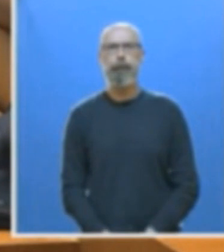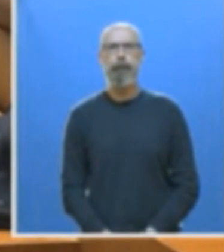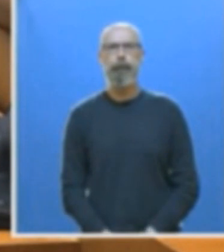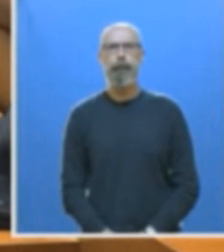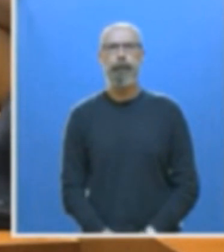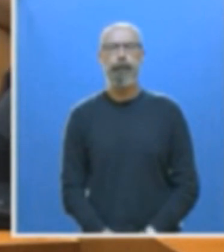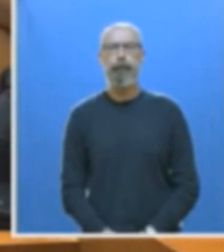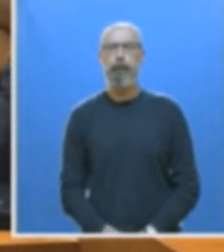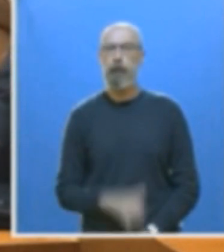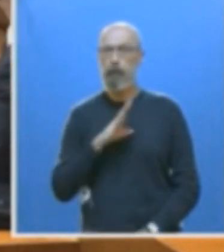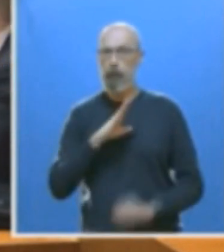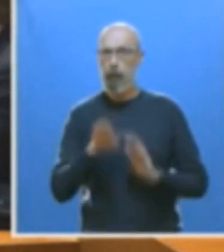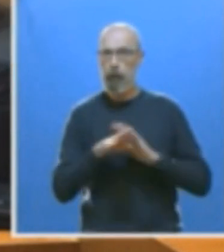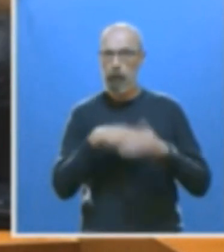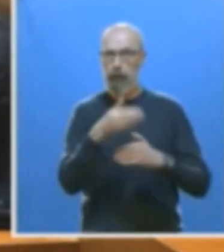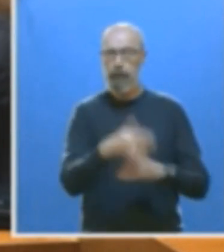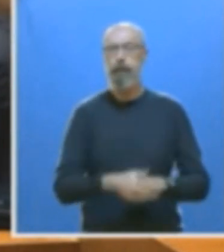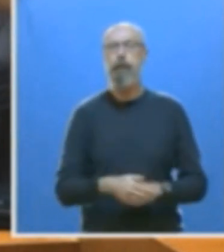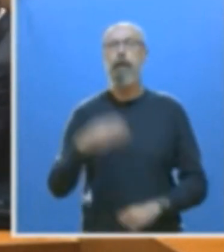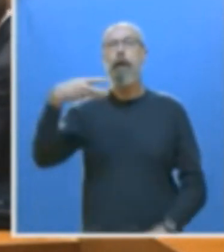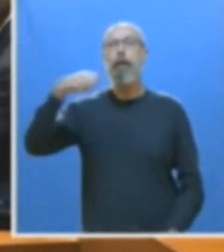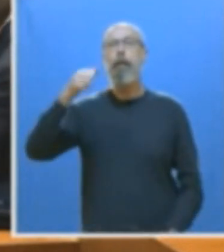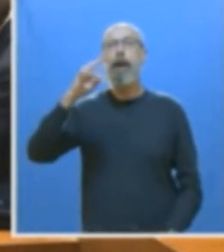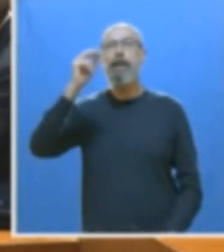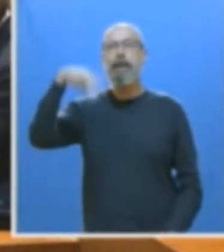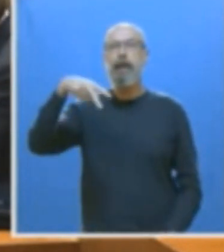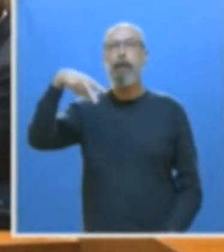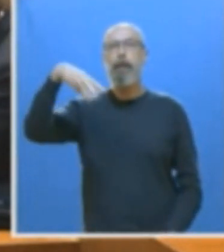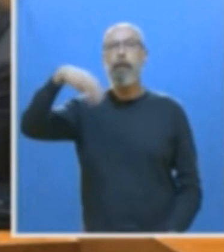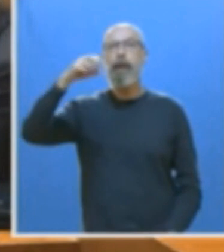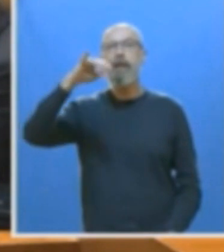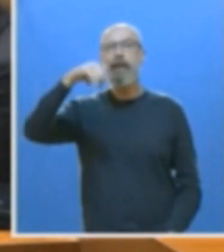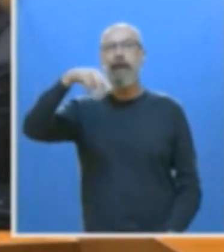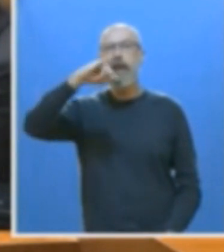Óscar, por favor. Martín Martínez, José Francisco.